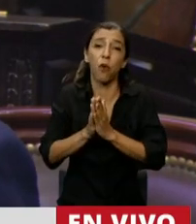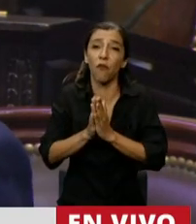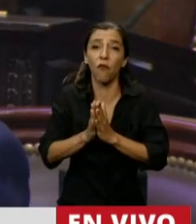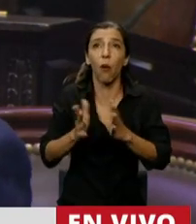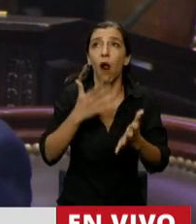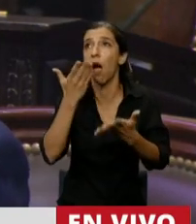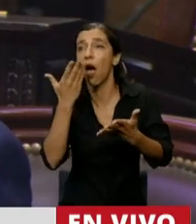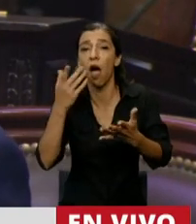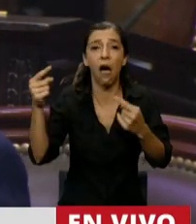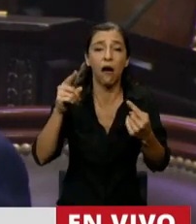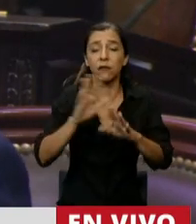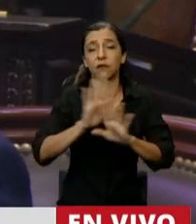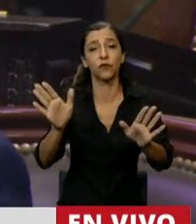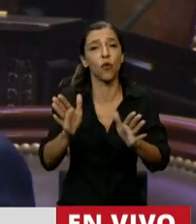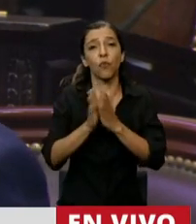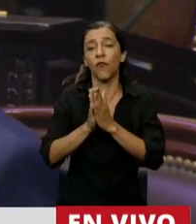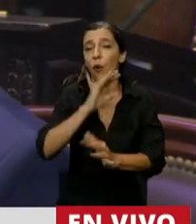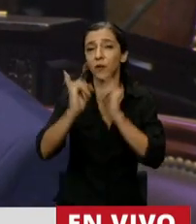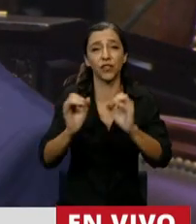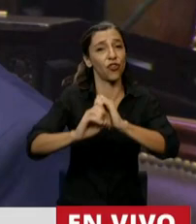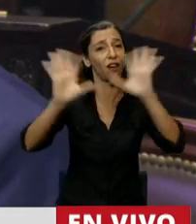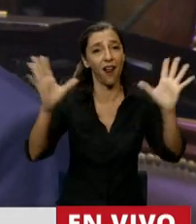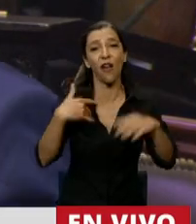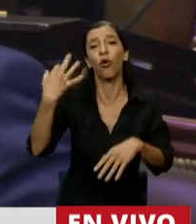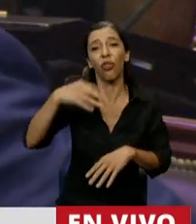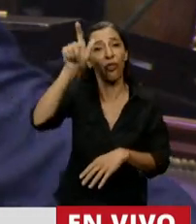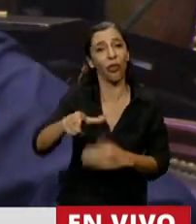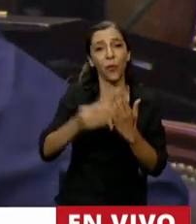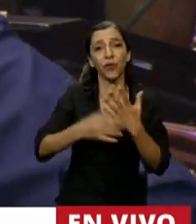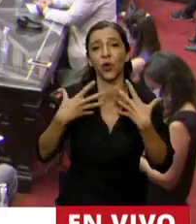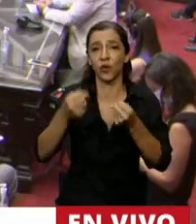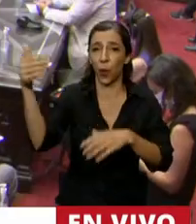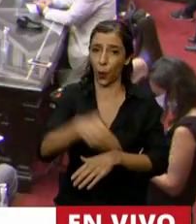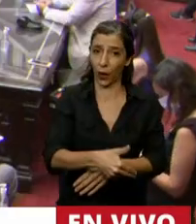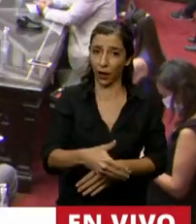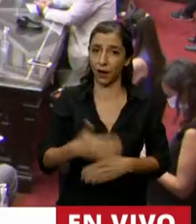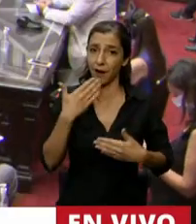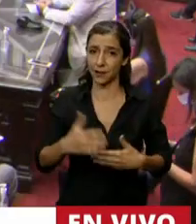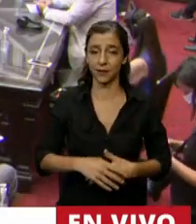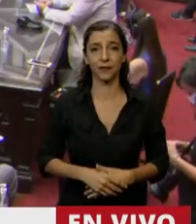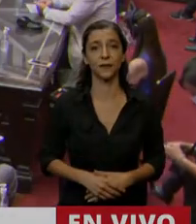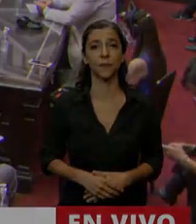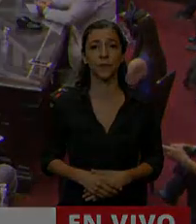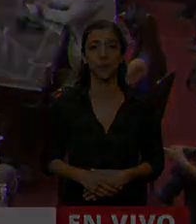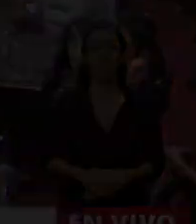eso tiene que venir el ministro de Salud. Gracias, señor presidente. Gracias, diputado.